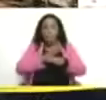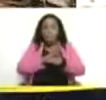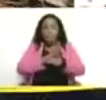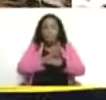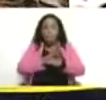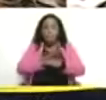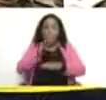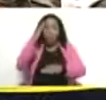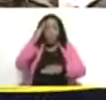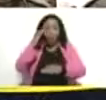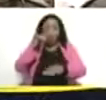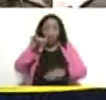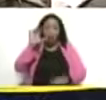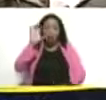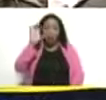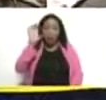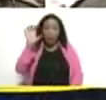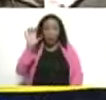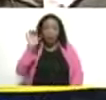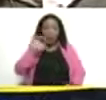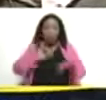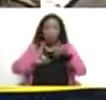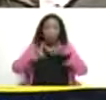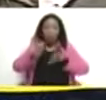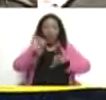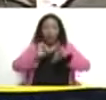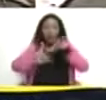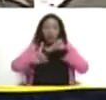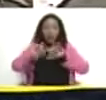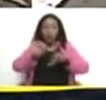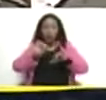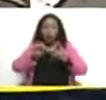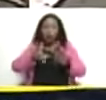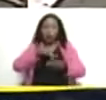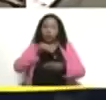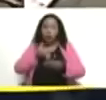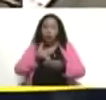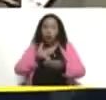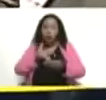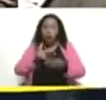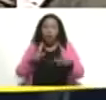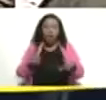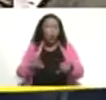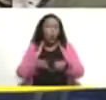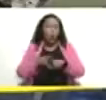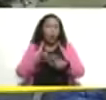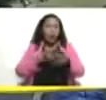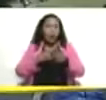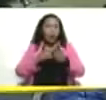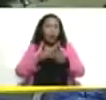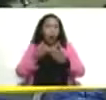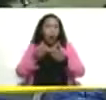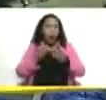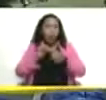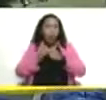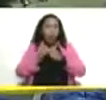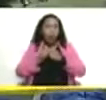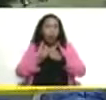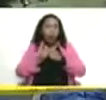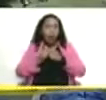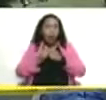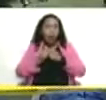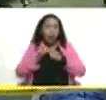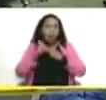nación, el músculo de defensa nacional. Es como un atleta, pues, ¿verdad? Un atleta